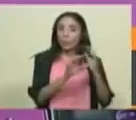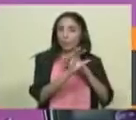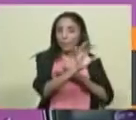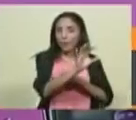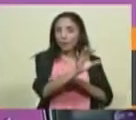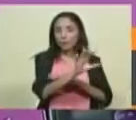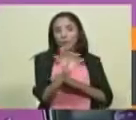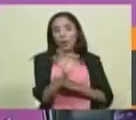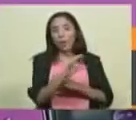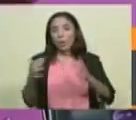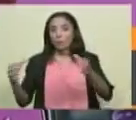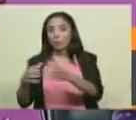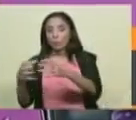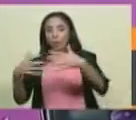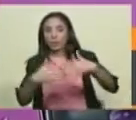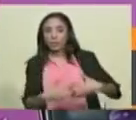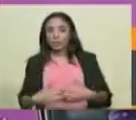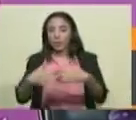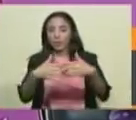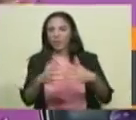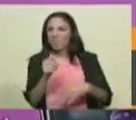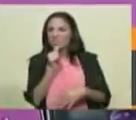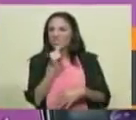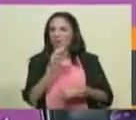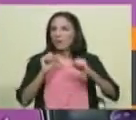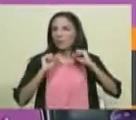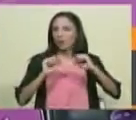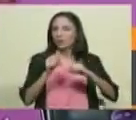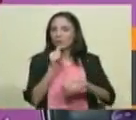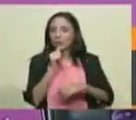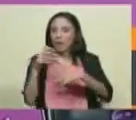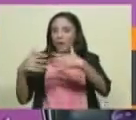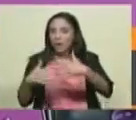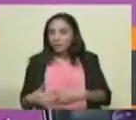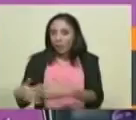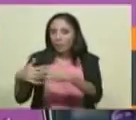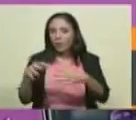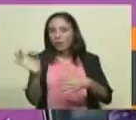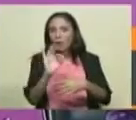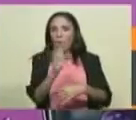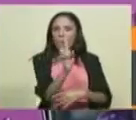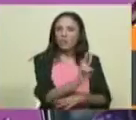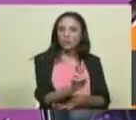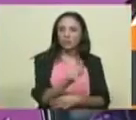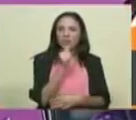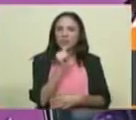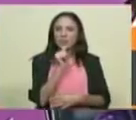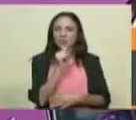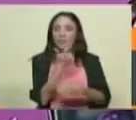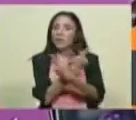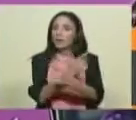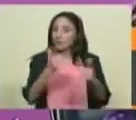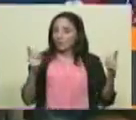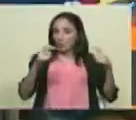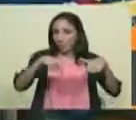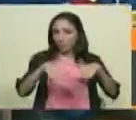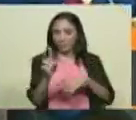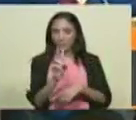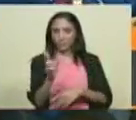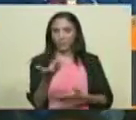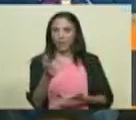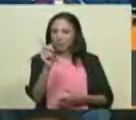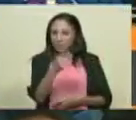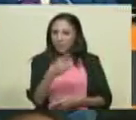el imperio. ¿Quién va a poder más, el imperio colonial o la patria libre e independiente?